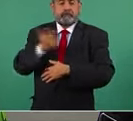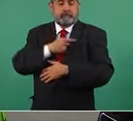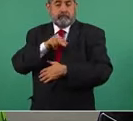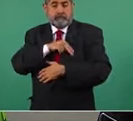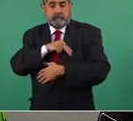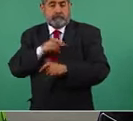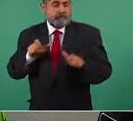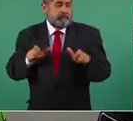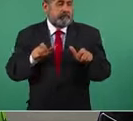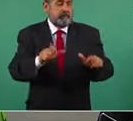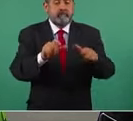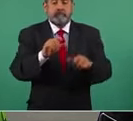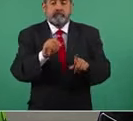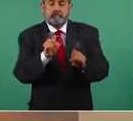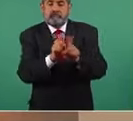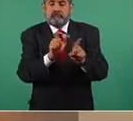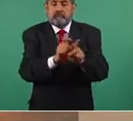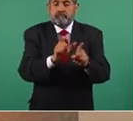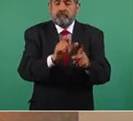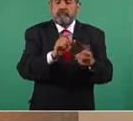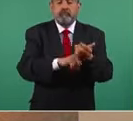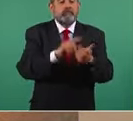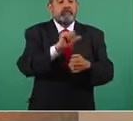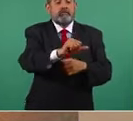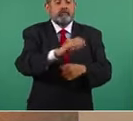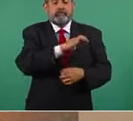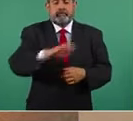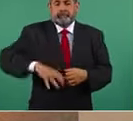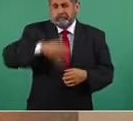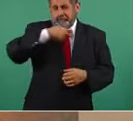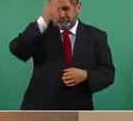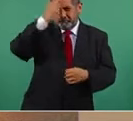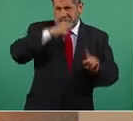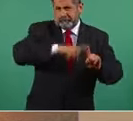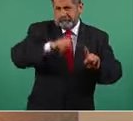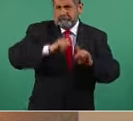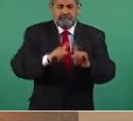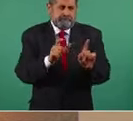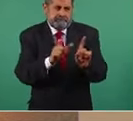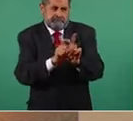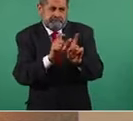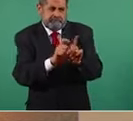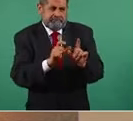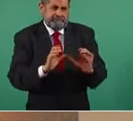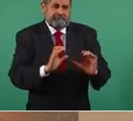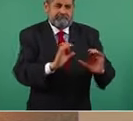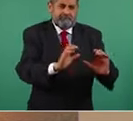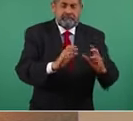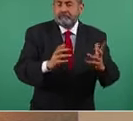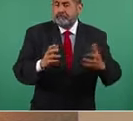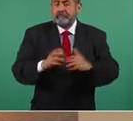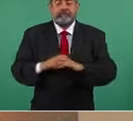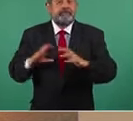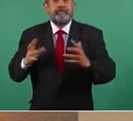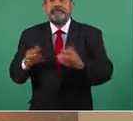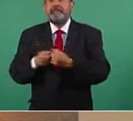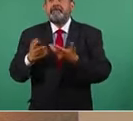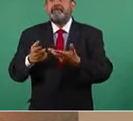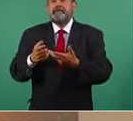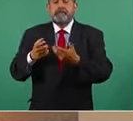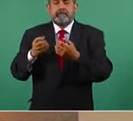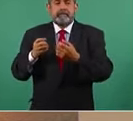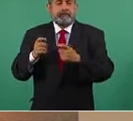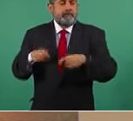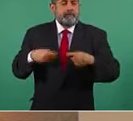seguridad a candidatos de diferentes partidos. En total, la Guardia Nacional dio seguridad